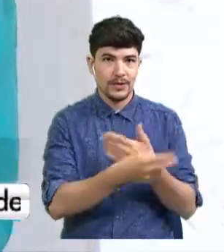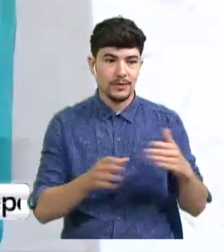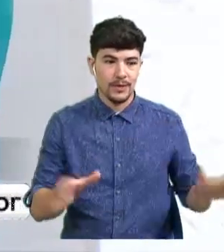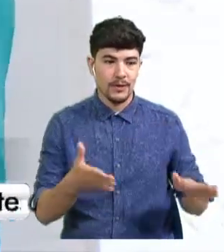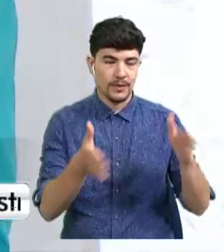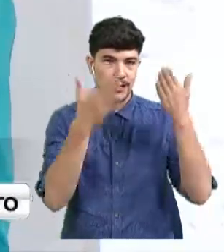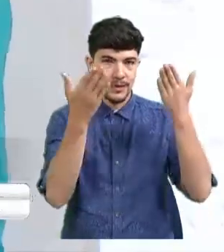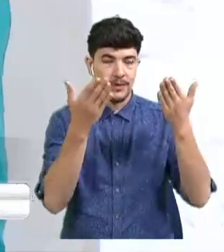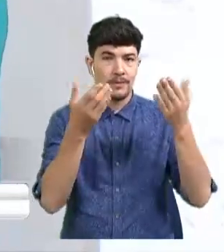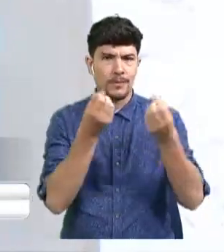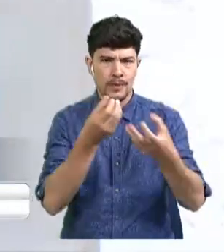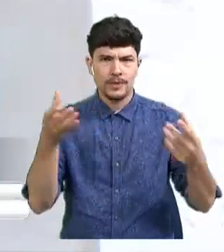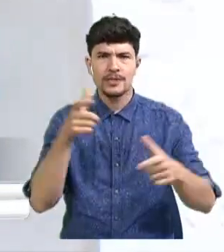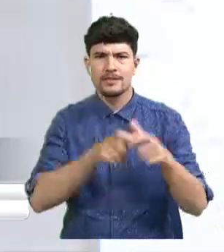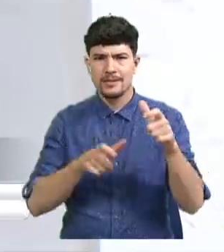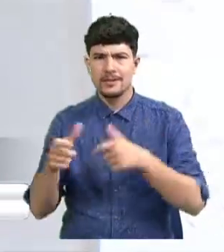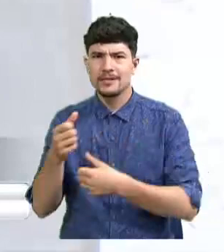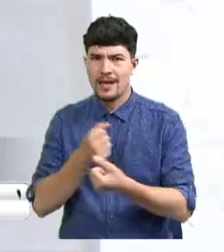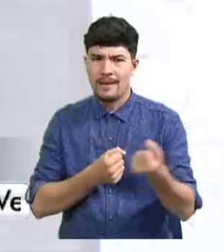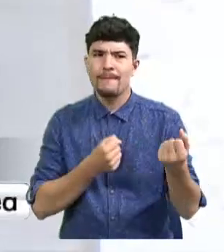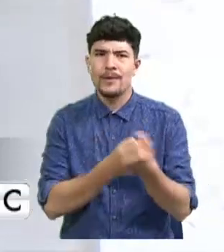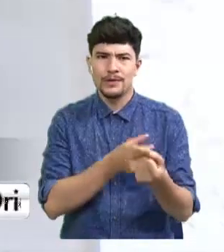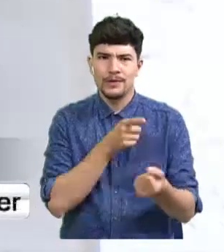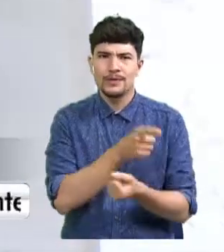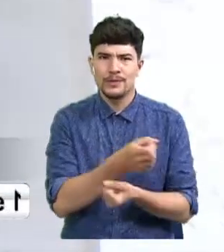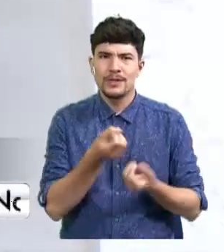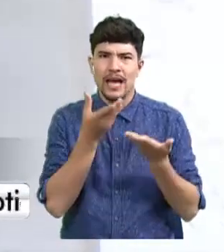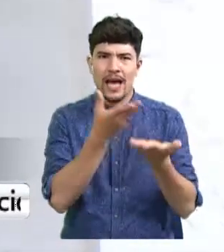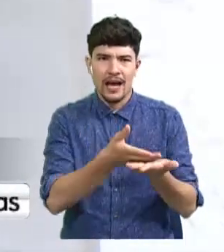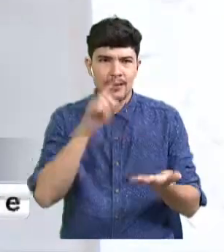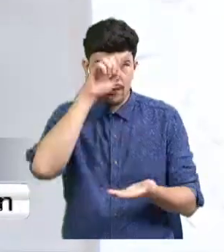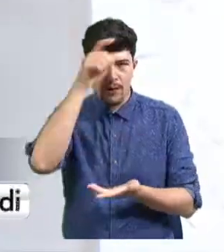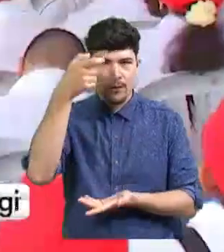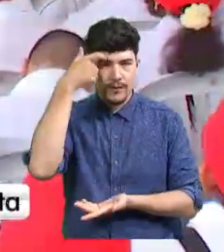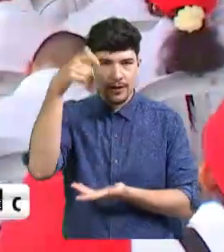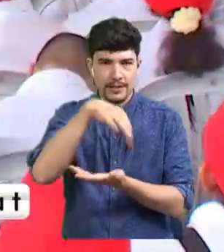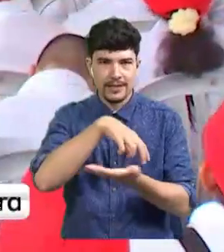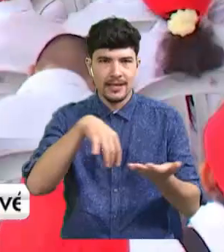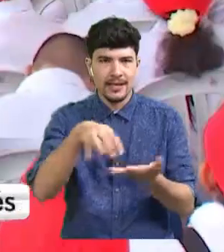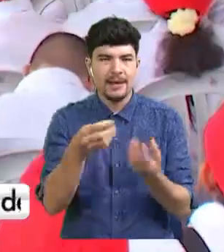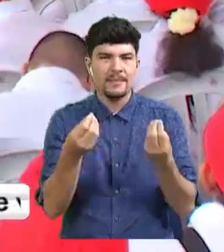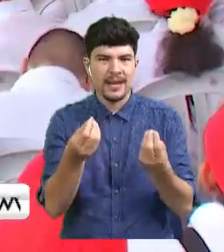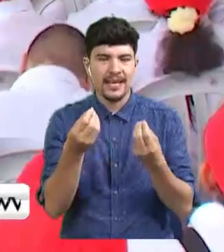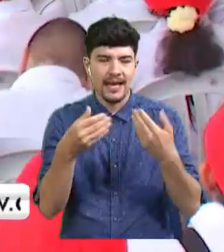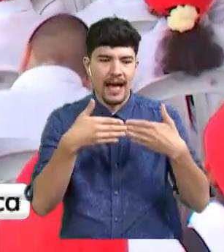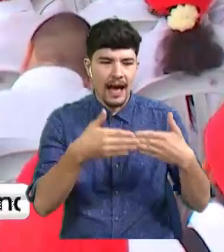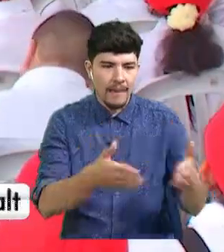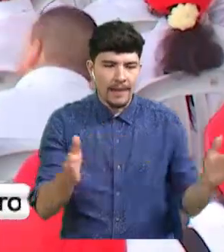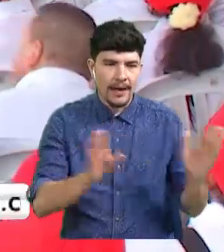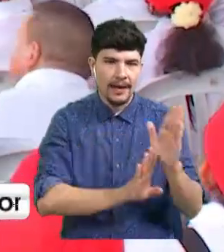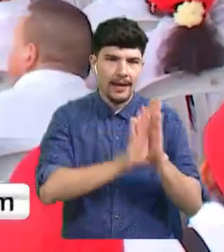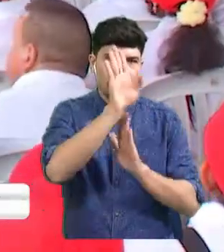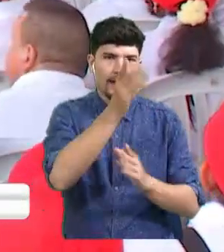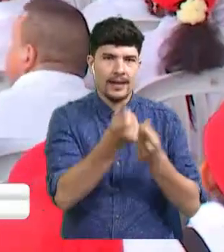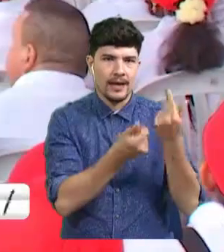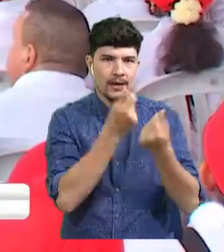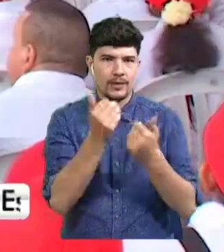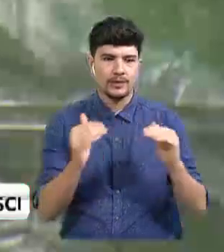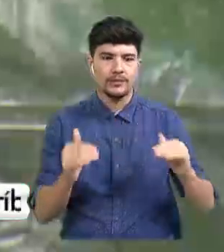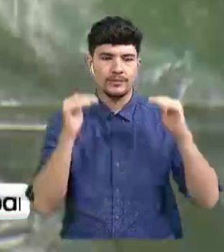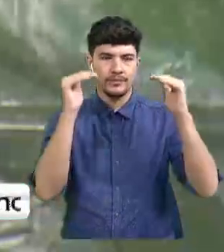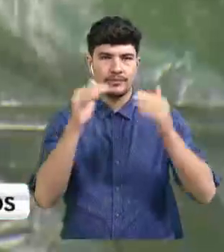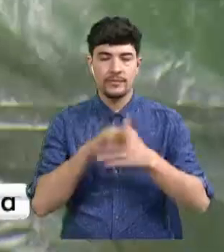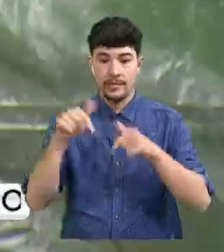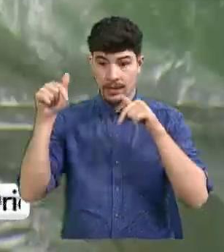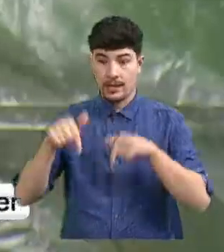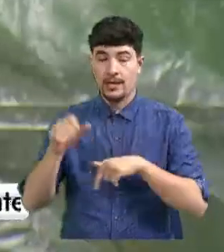personas también disfrutaron de estas alternativas que brinda la Gobernación de Santander para ampliar sus negocios y para hacerlos mucho más competitivos. Pues